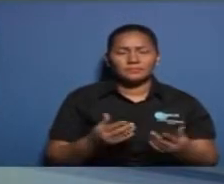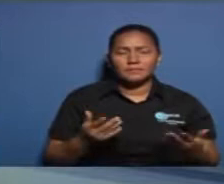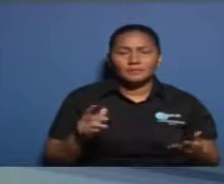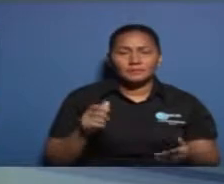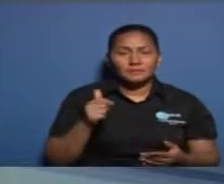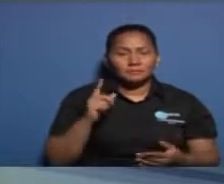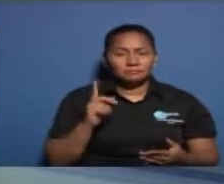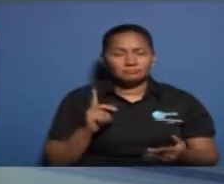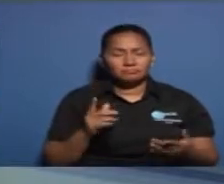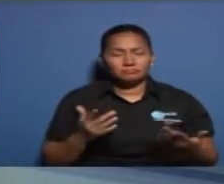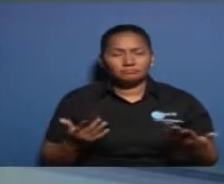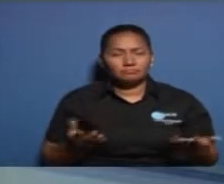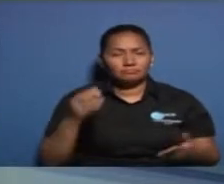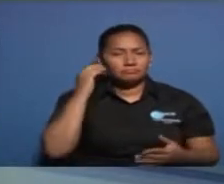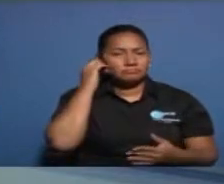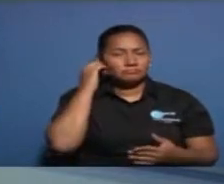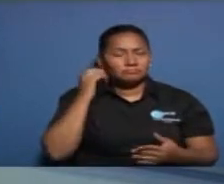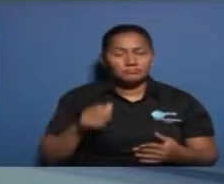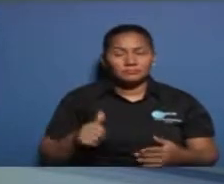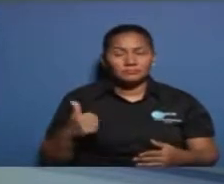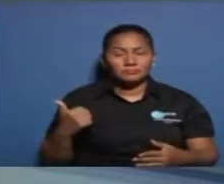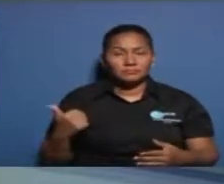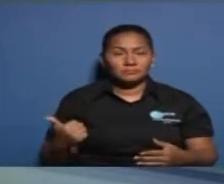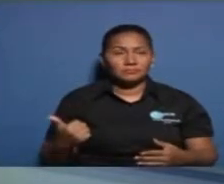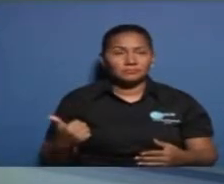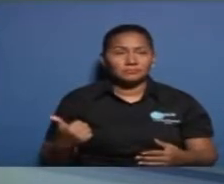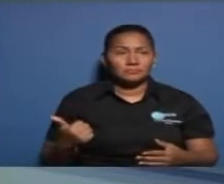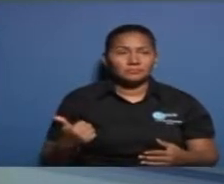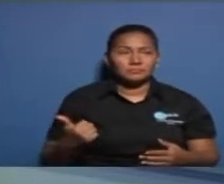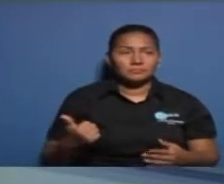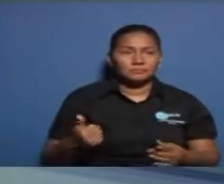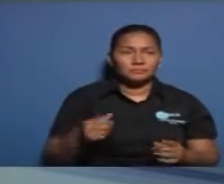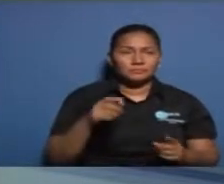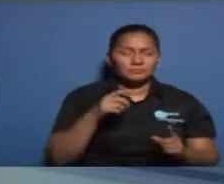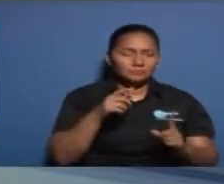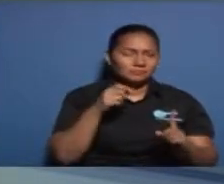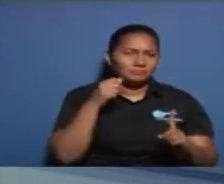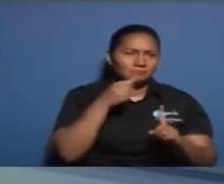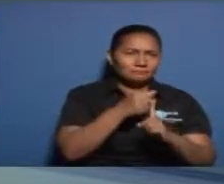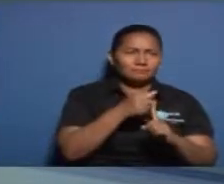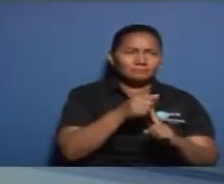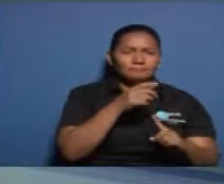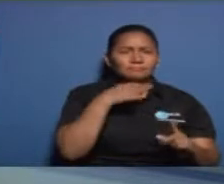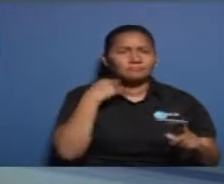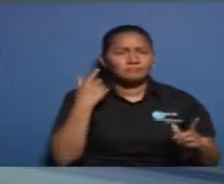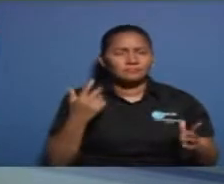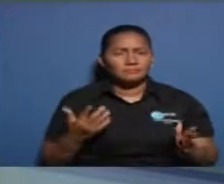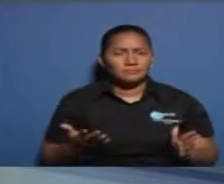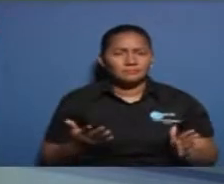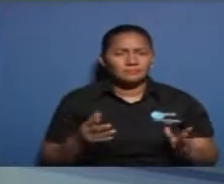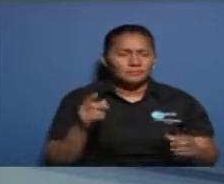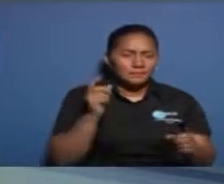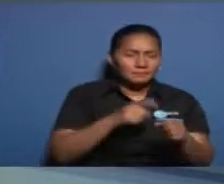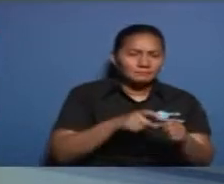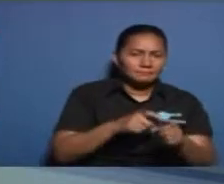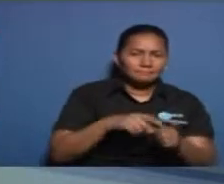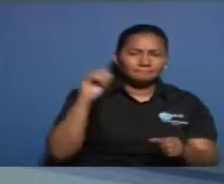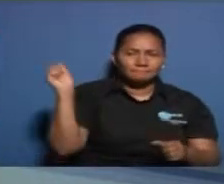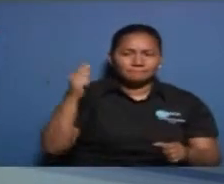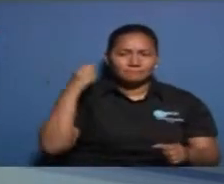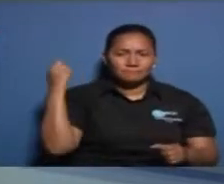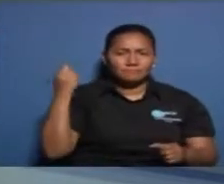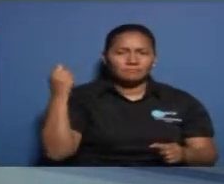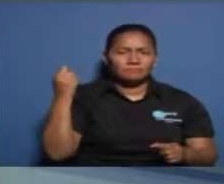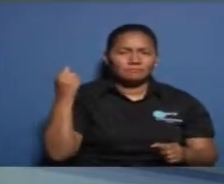otra cosa es ser feminista feminista la mujer que lucha por los derechos de las mujeres por la participación por la integridad